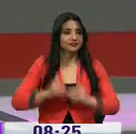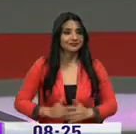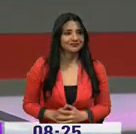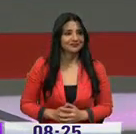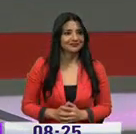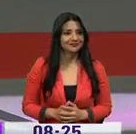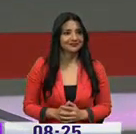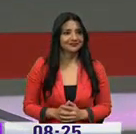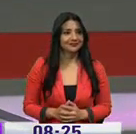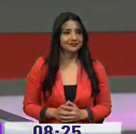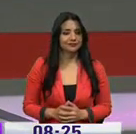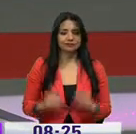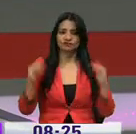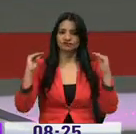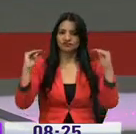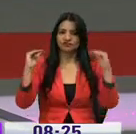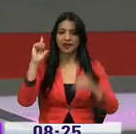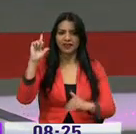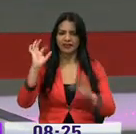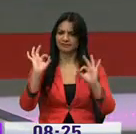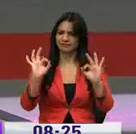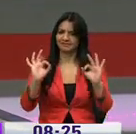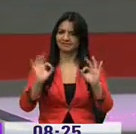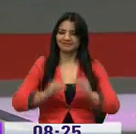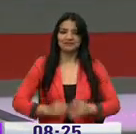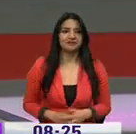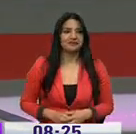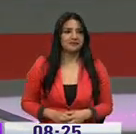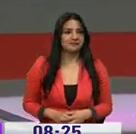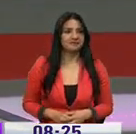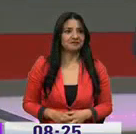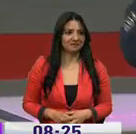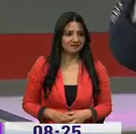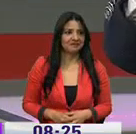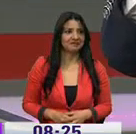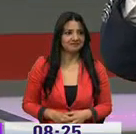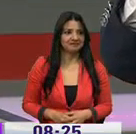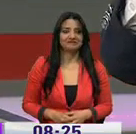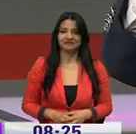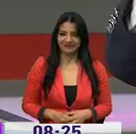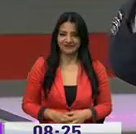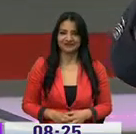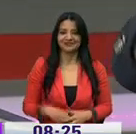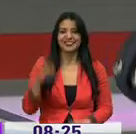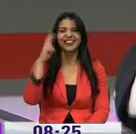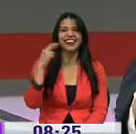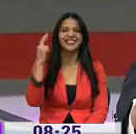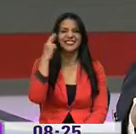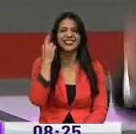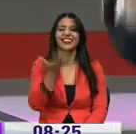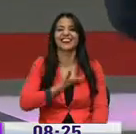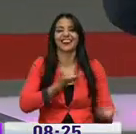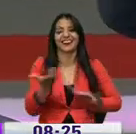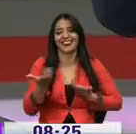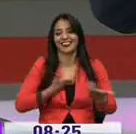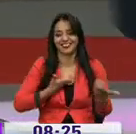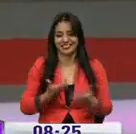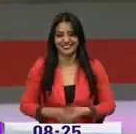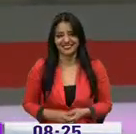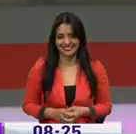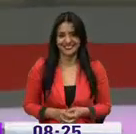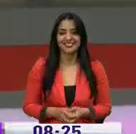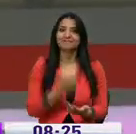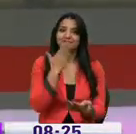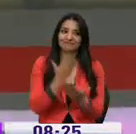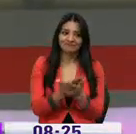le va? Liderando a caramba, con razón los ataques. Entiendo. Ahí estamos.